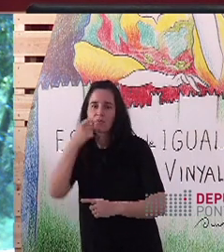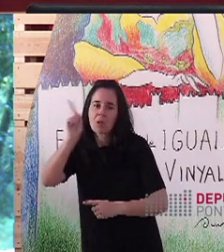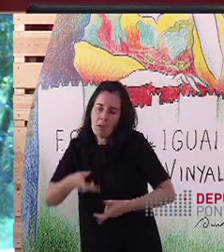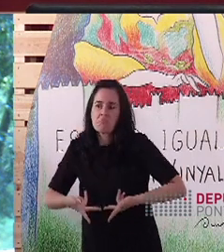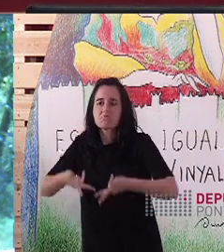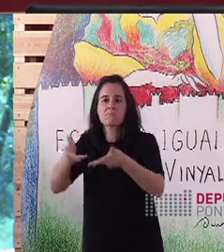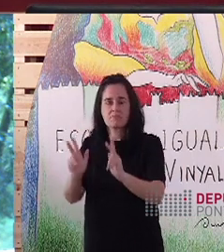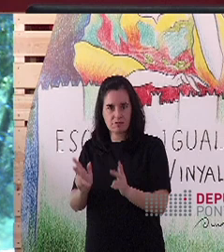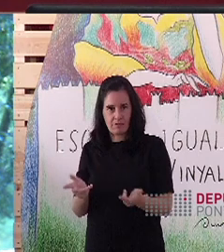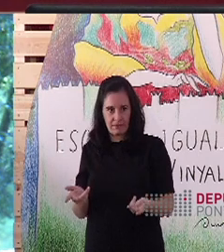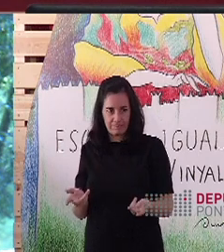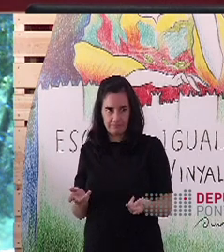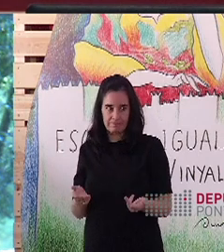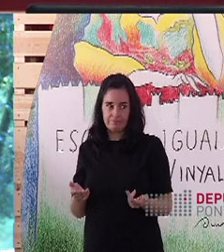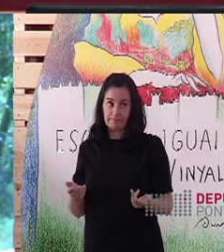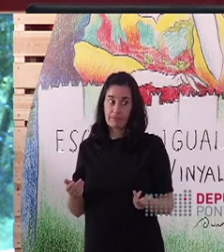porque